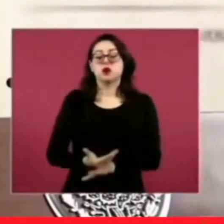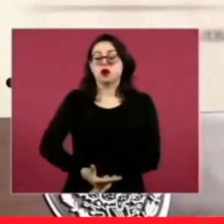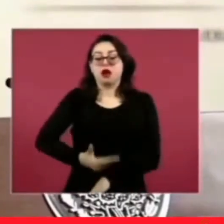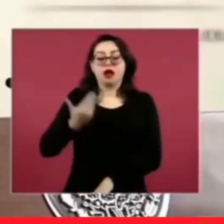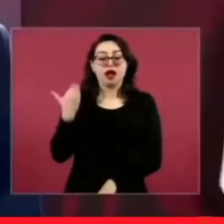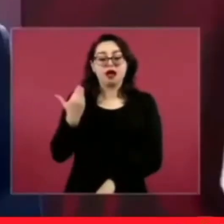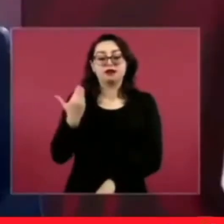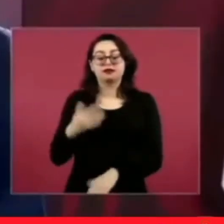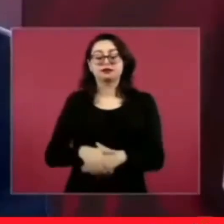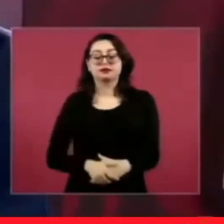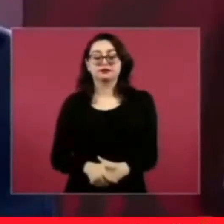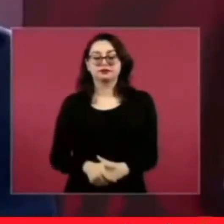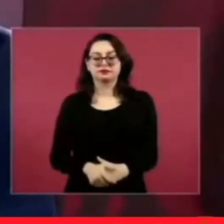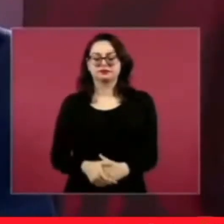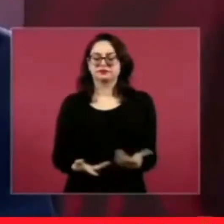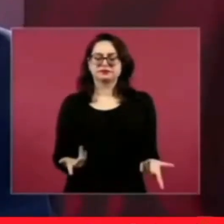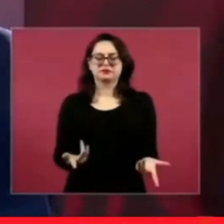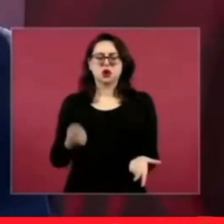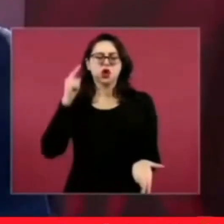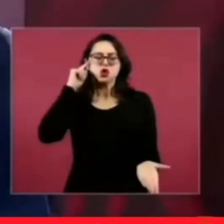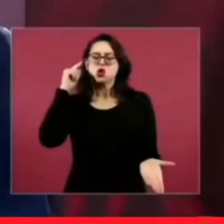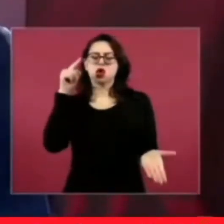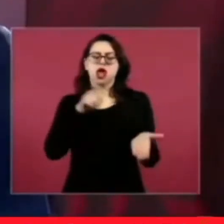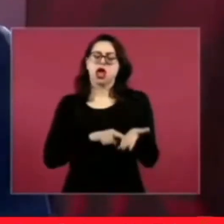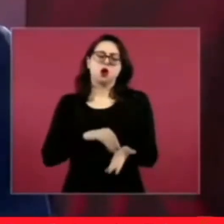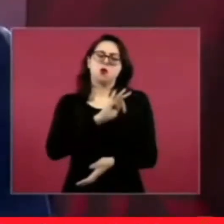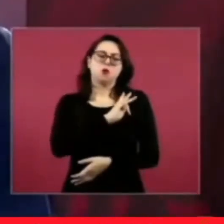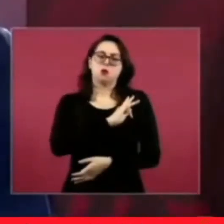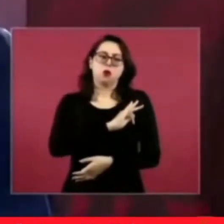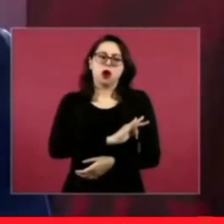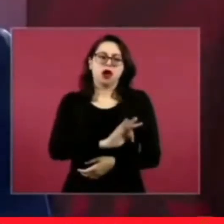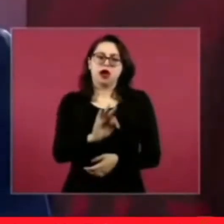pues no, no les veo futuro.